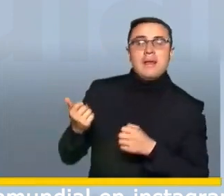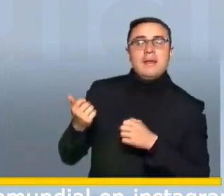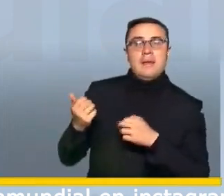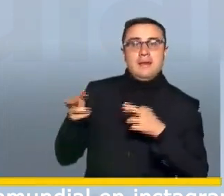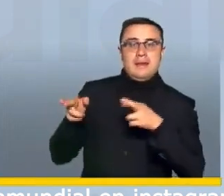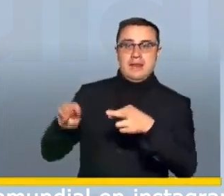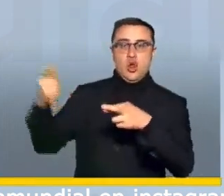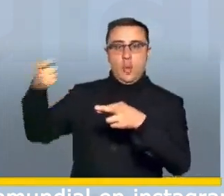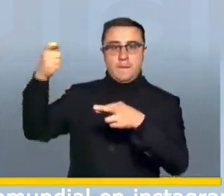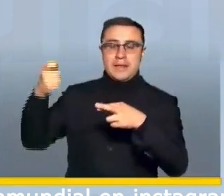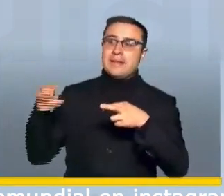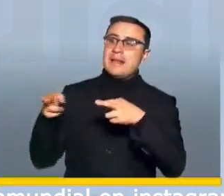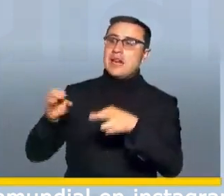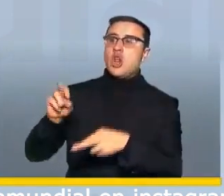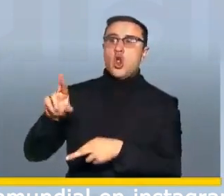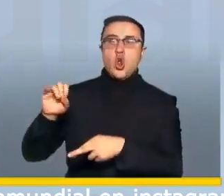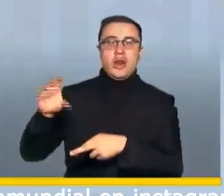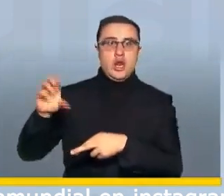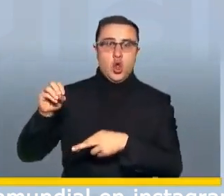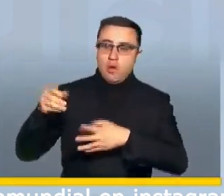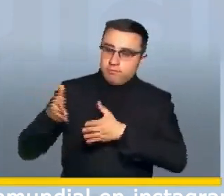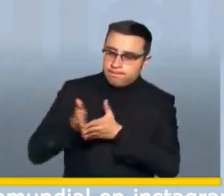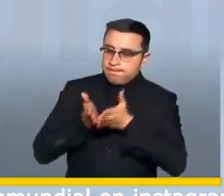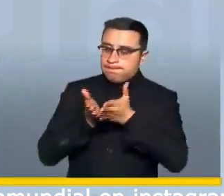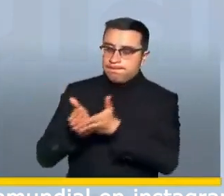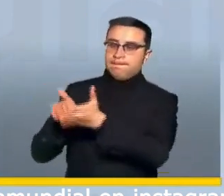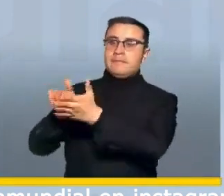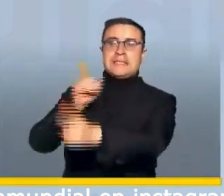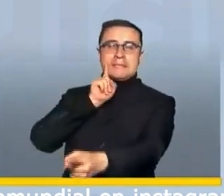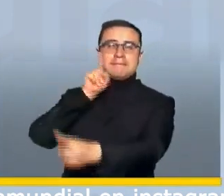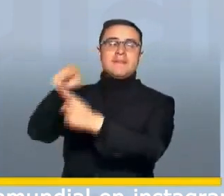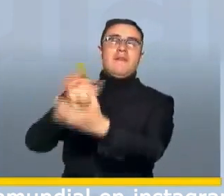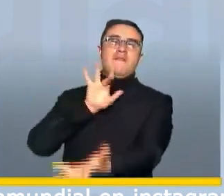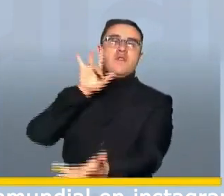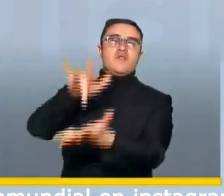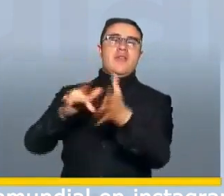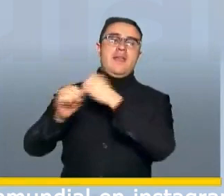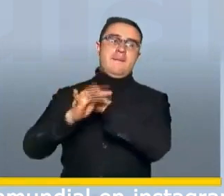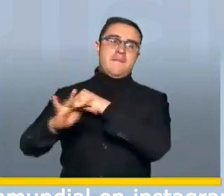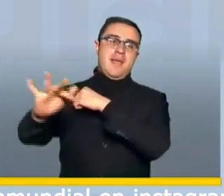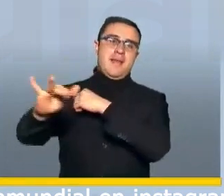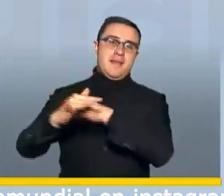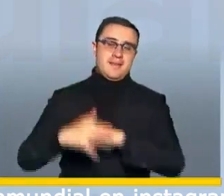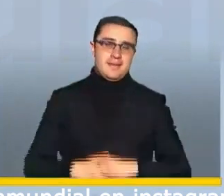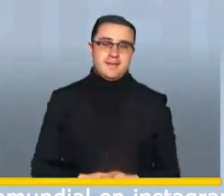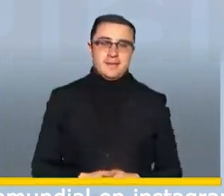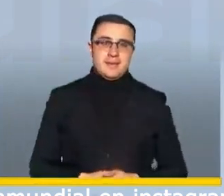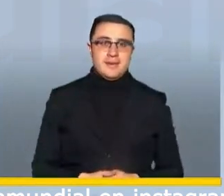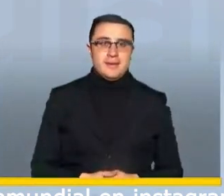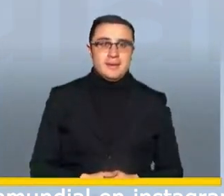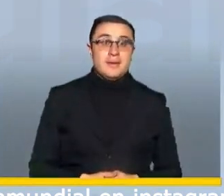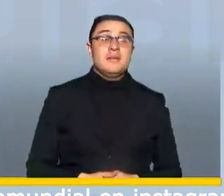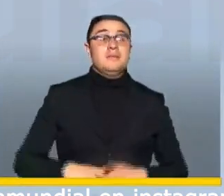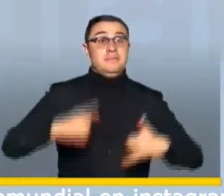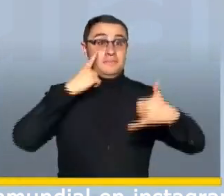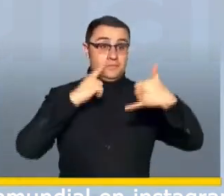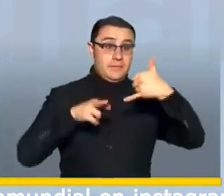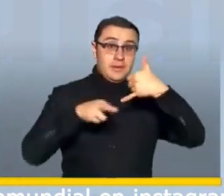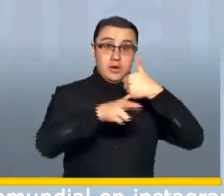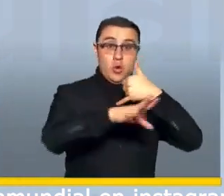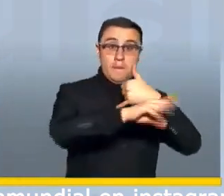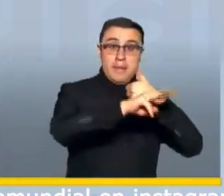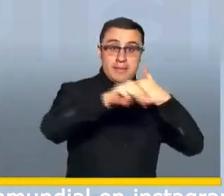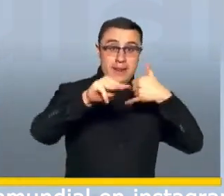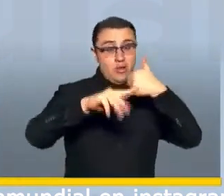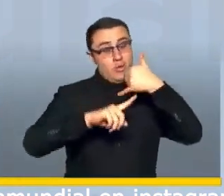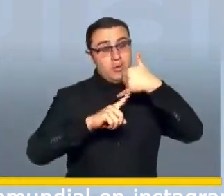navegabilidad del Meta y del Orinoco y estamos en el mar. Es la forma de acercar, ya no por el lado del río Magdalena, sino